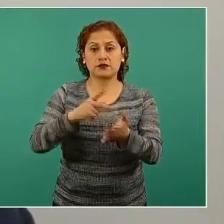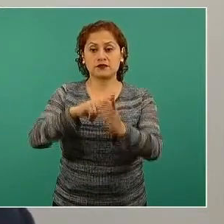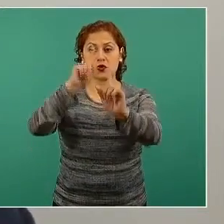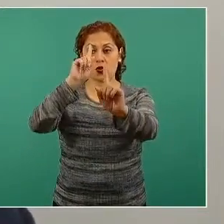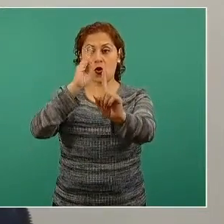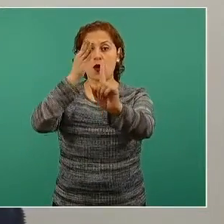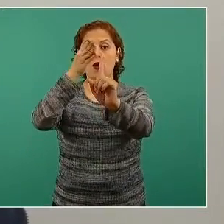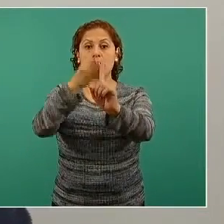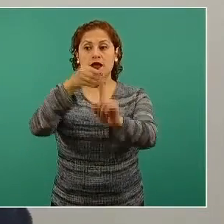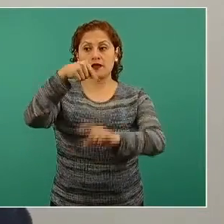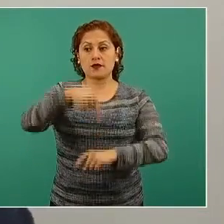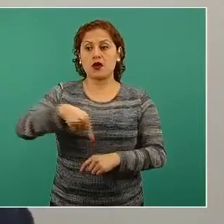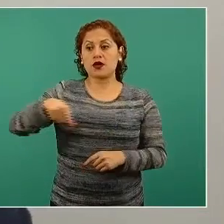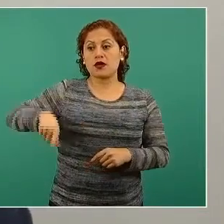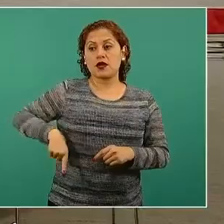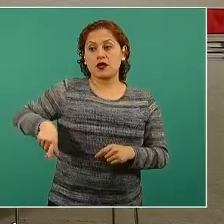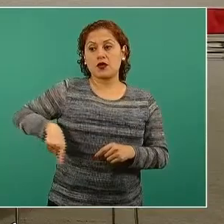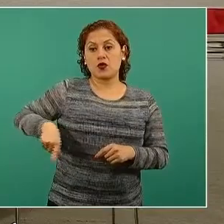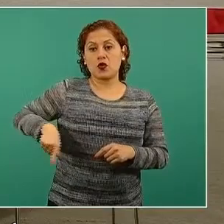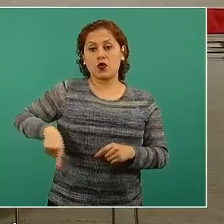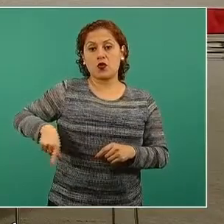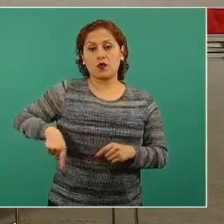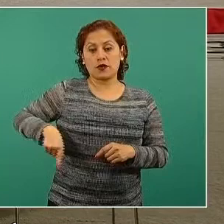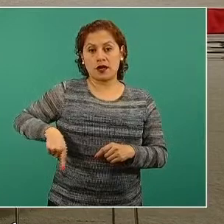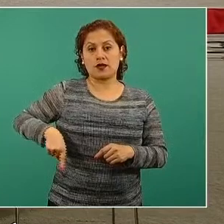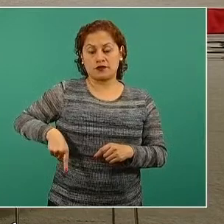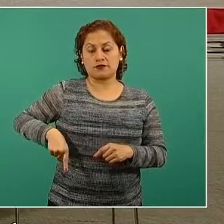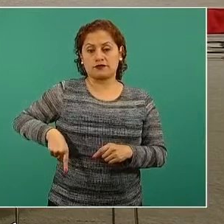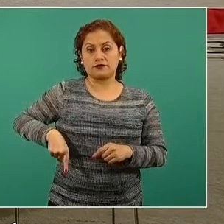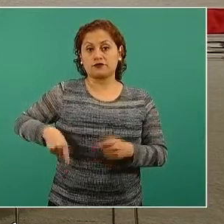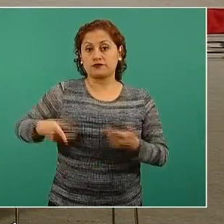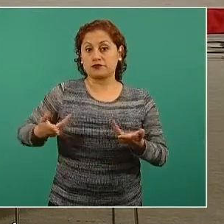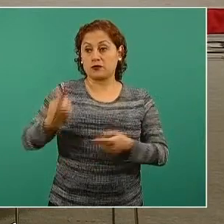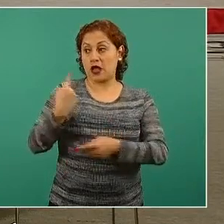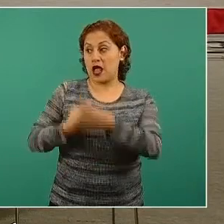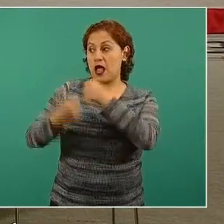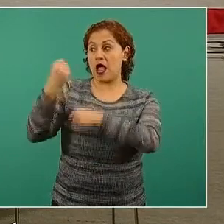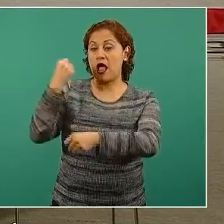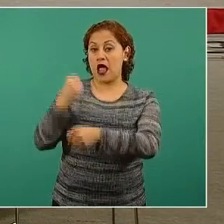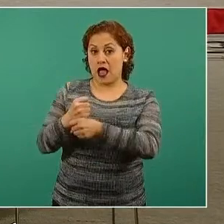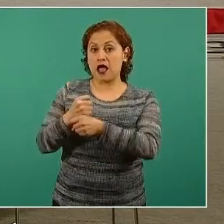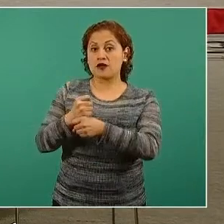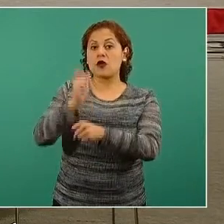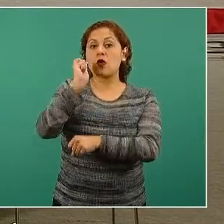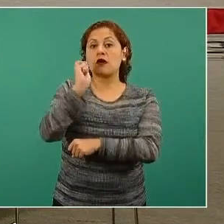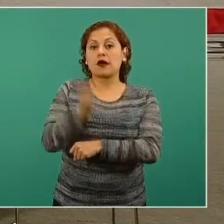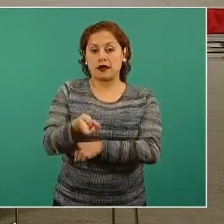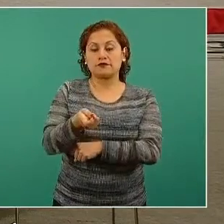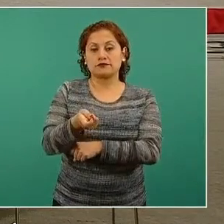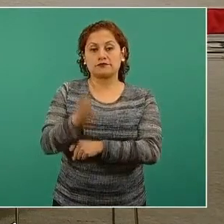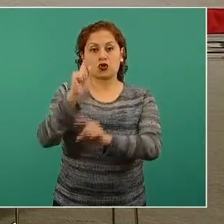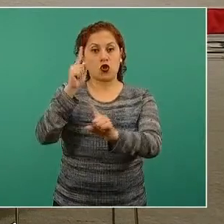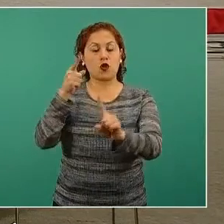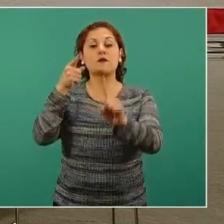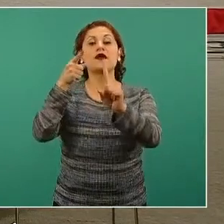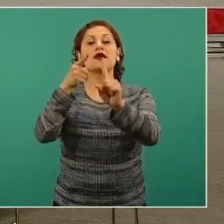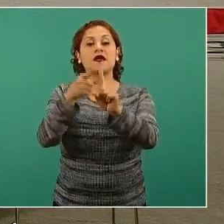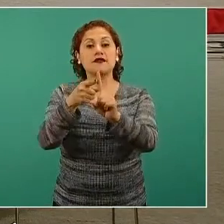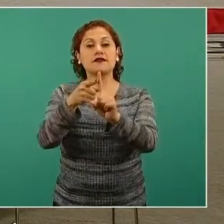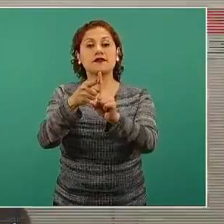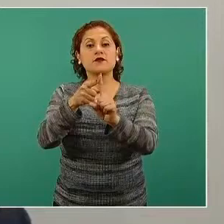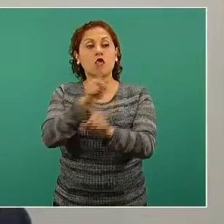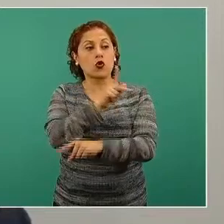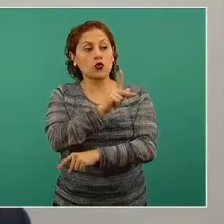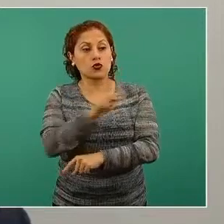este gobierno se trazó desde el inicio de la pandemia el año pasado fue precisamente que a ninguna persona le faltara